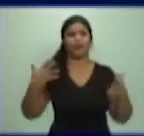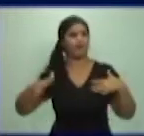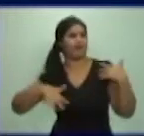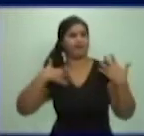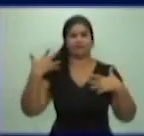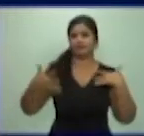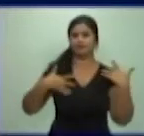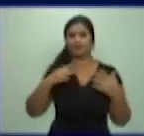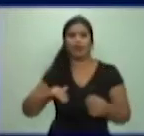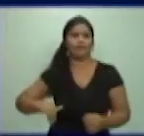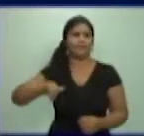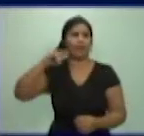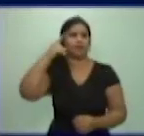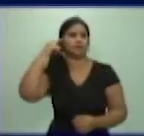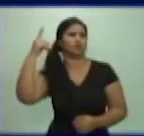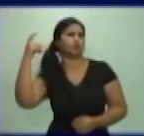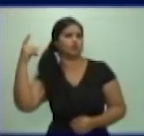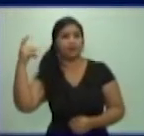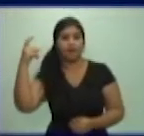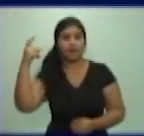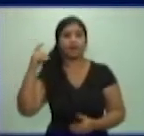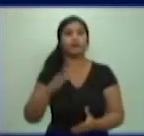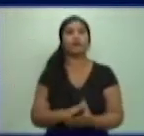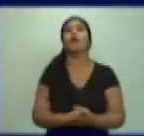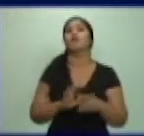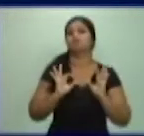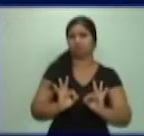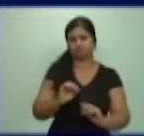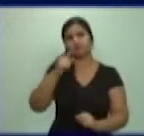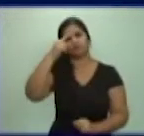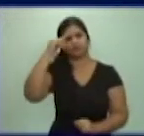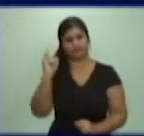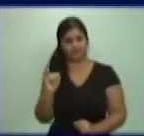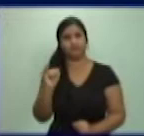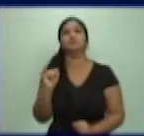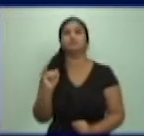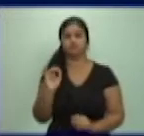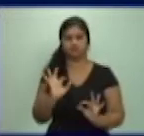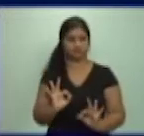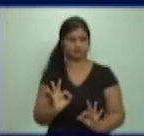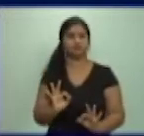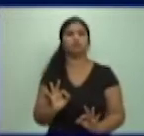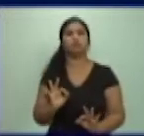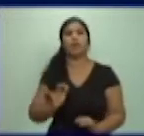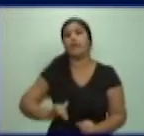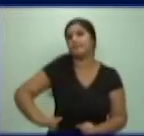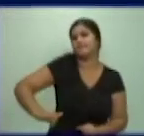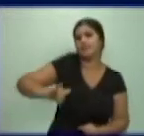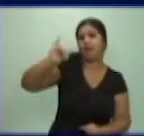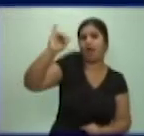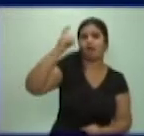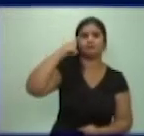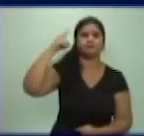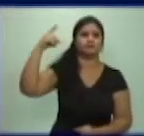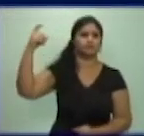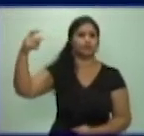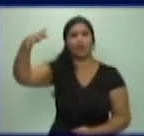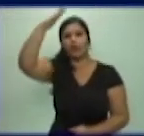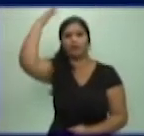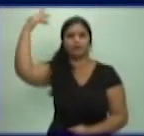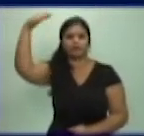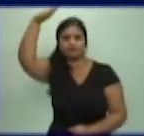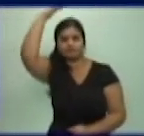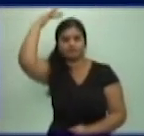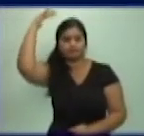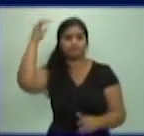tiempo. Efectivamente, el texto lo plantea al inicio de otra manera, transportarnos a través del tiempo, evadir la realidad